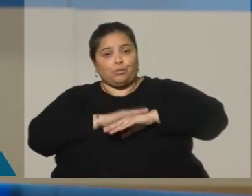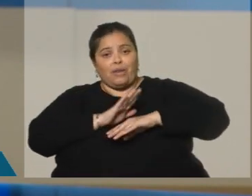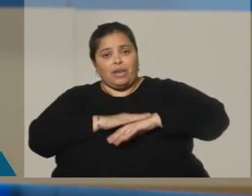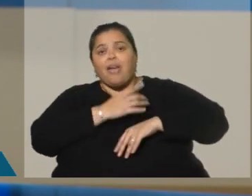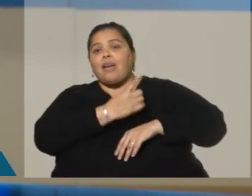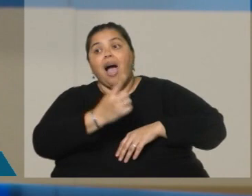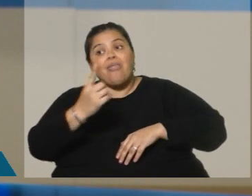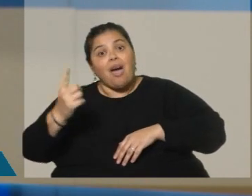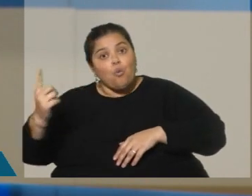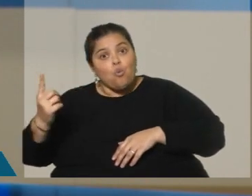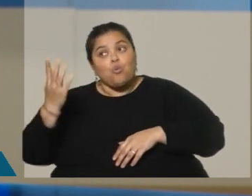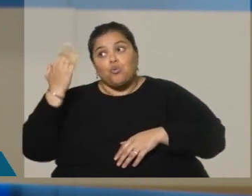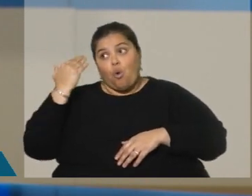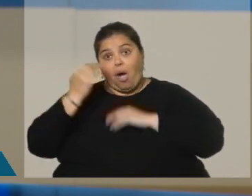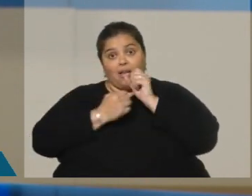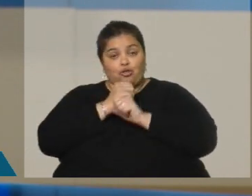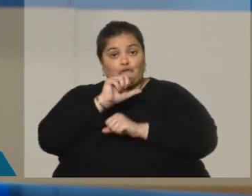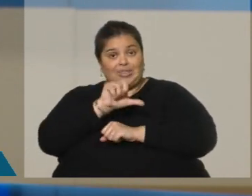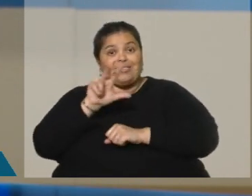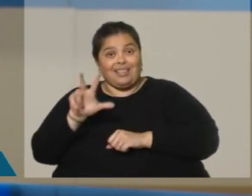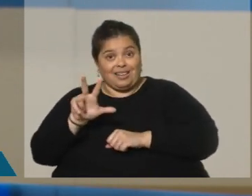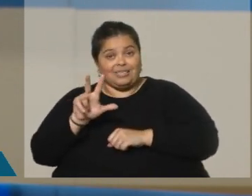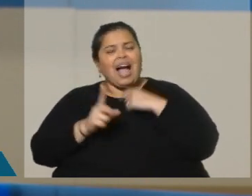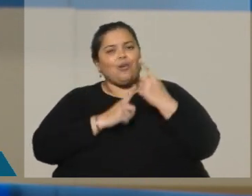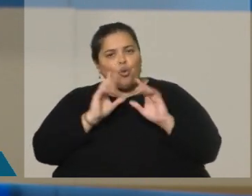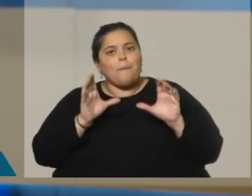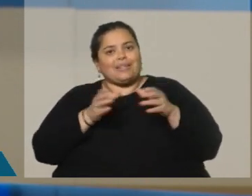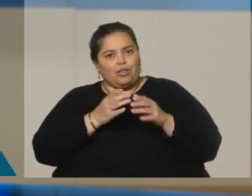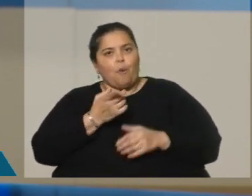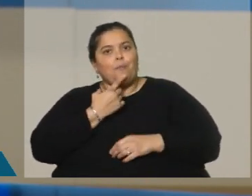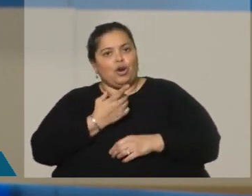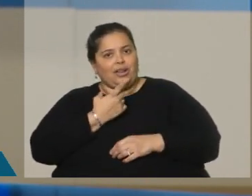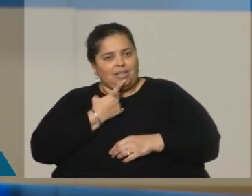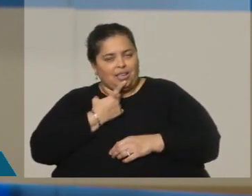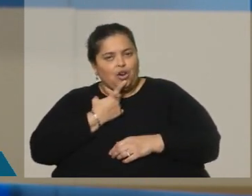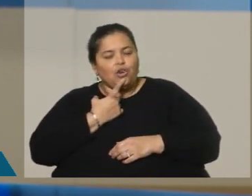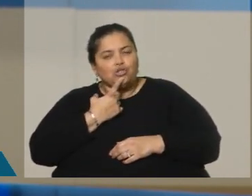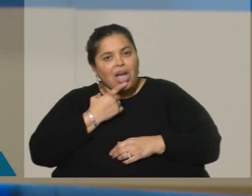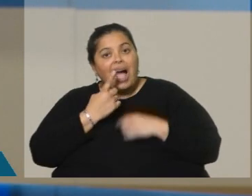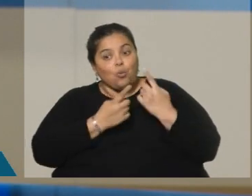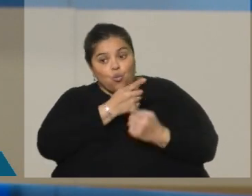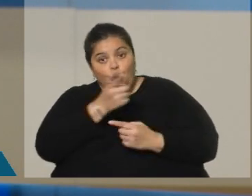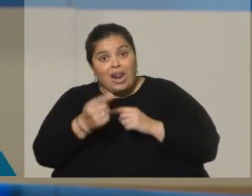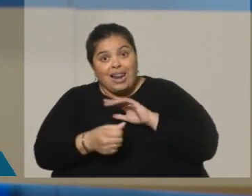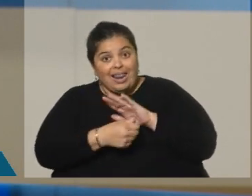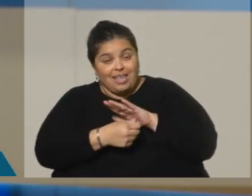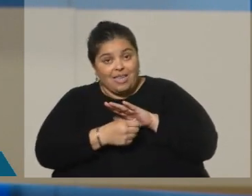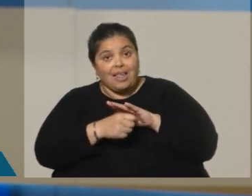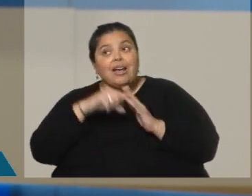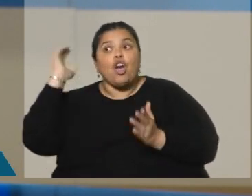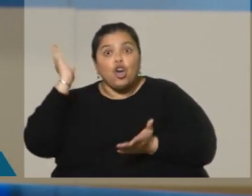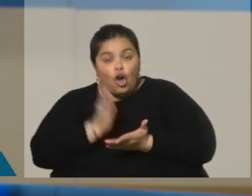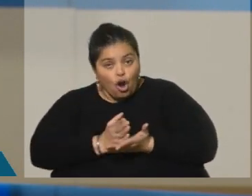del 73 cuesta mucho hay partidos políticos cuyos líderes dieron el golpe de estado